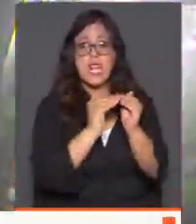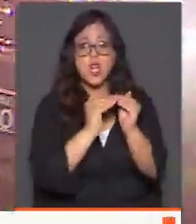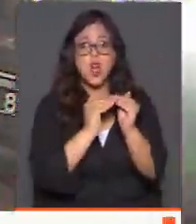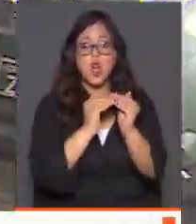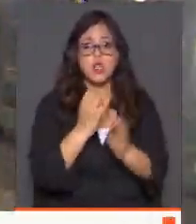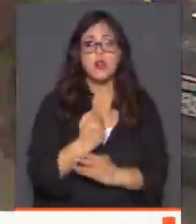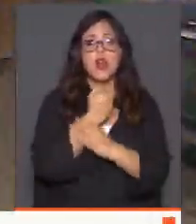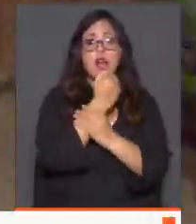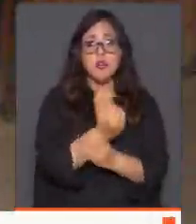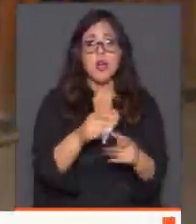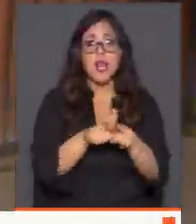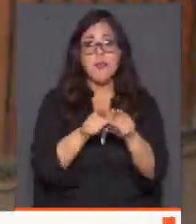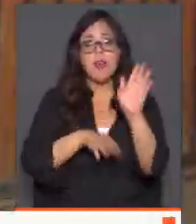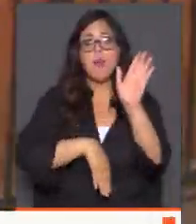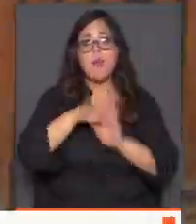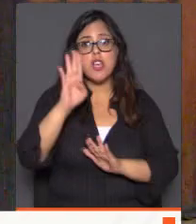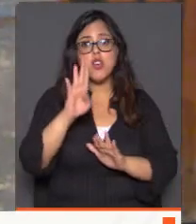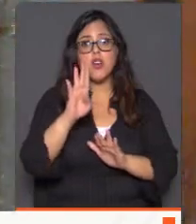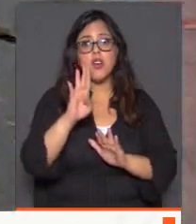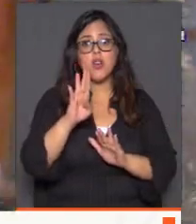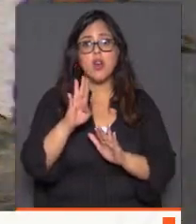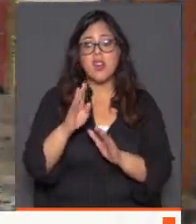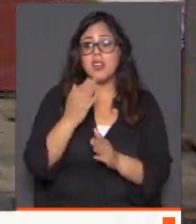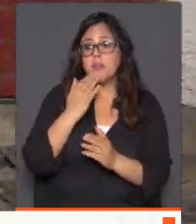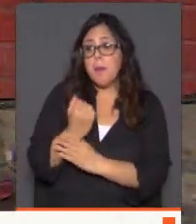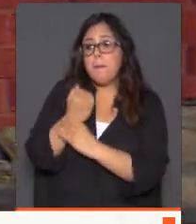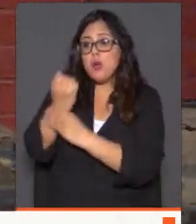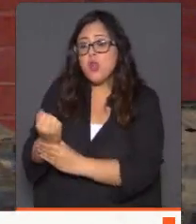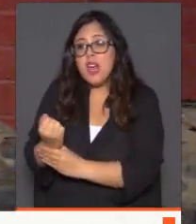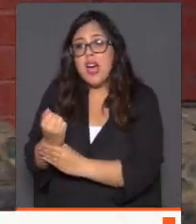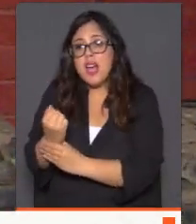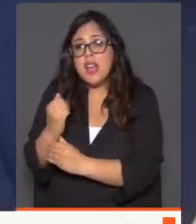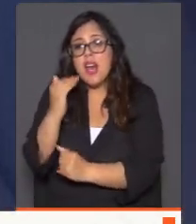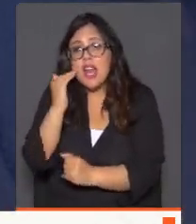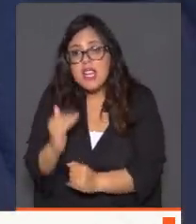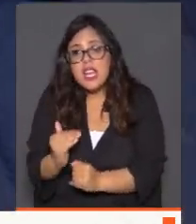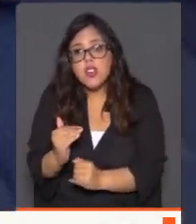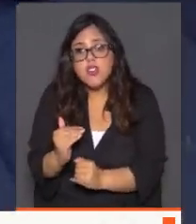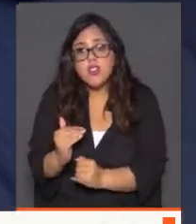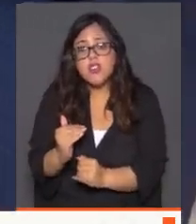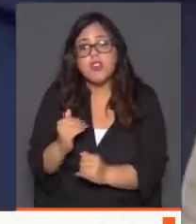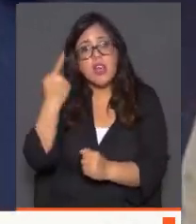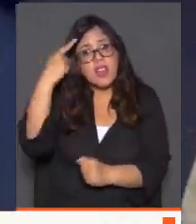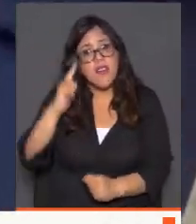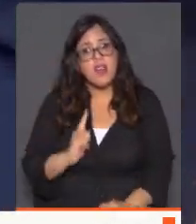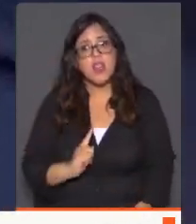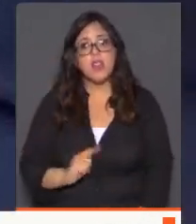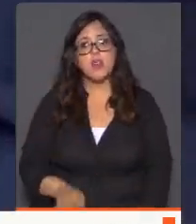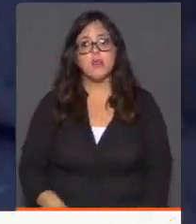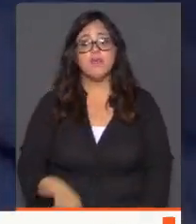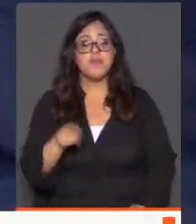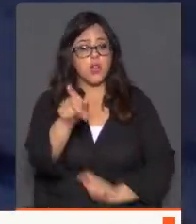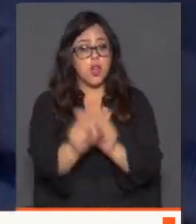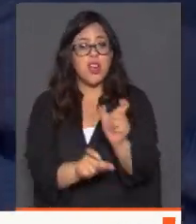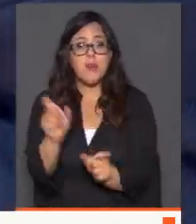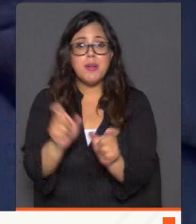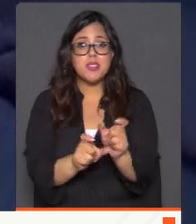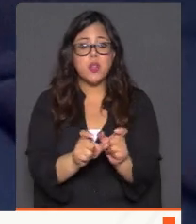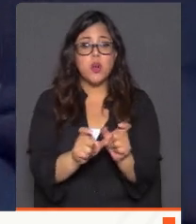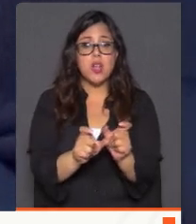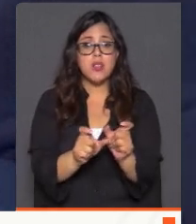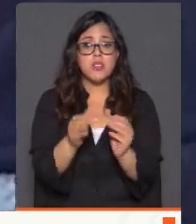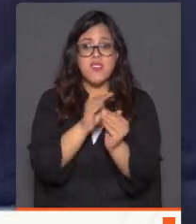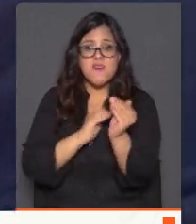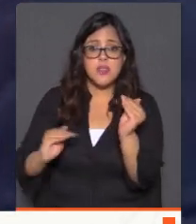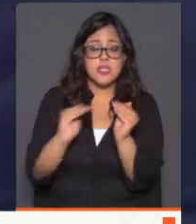ayudaron al hermano mayor para socorrer al pequeño que estaba mal heridos lo llevaron para allá